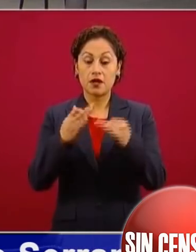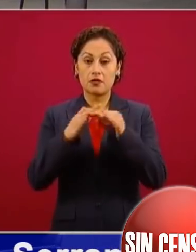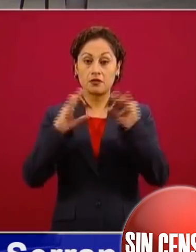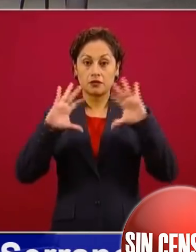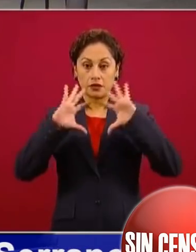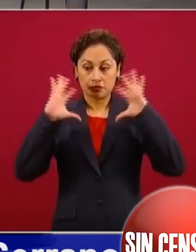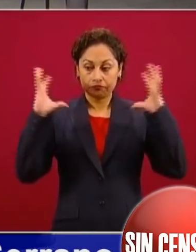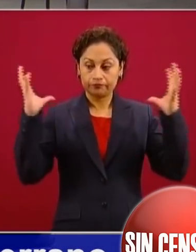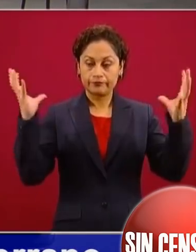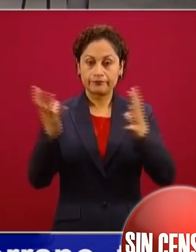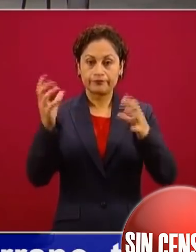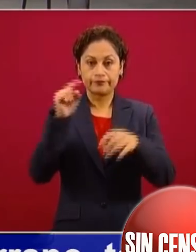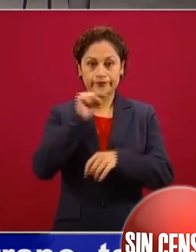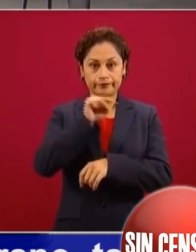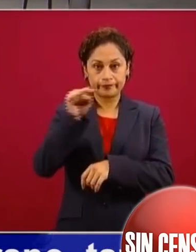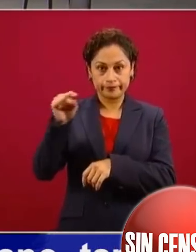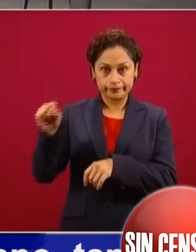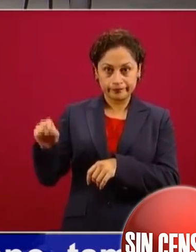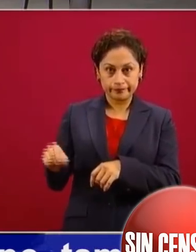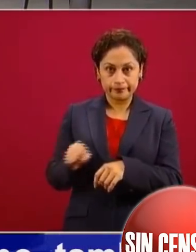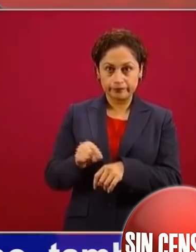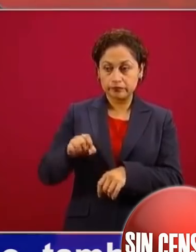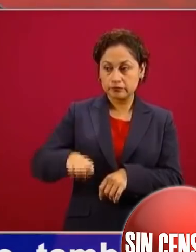le ha pegado más a los adultos mayores.